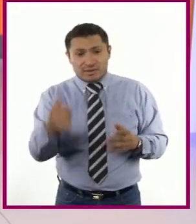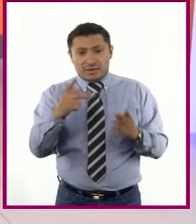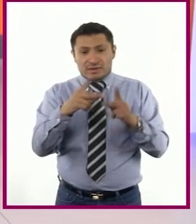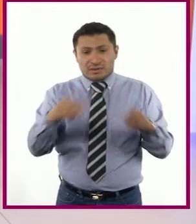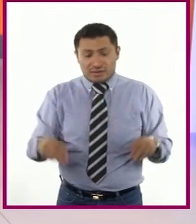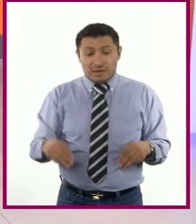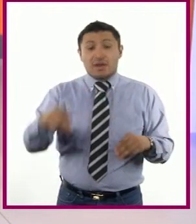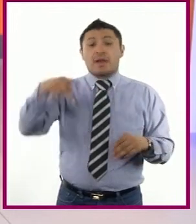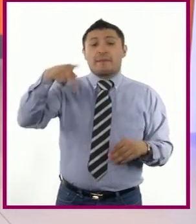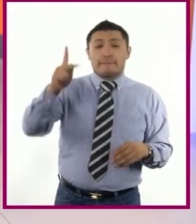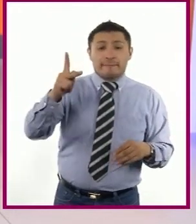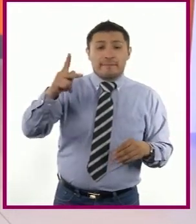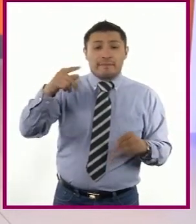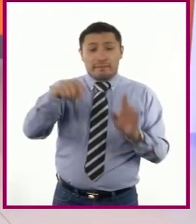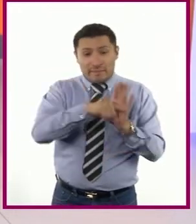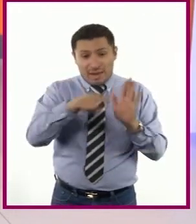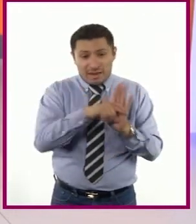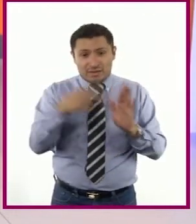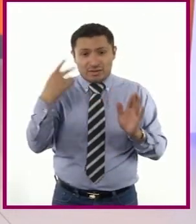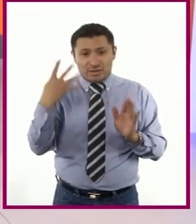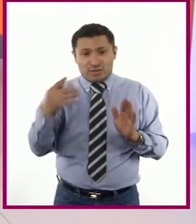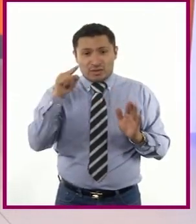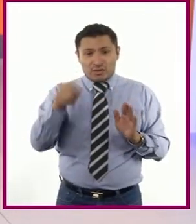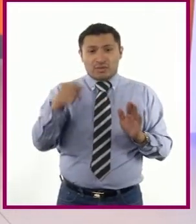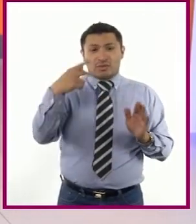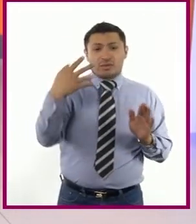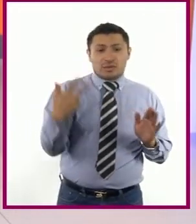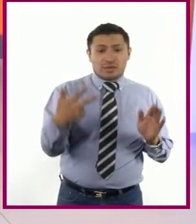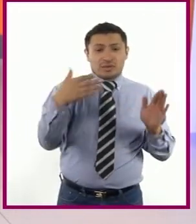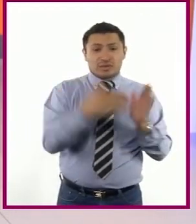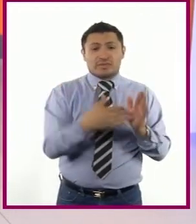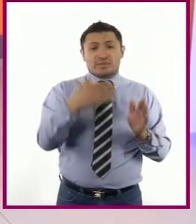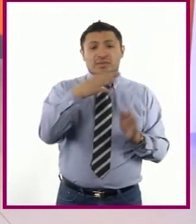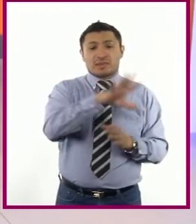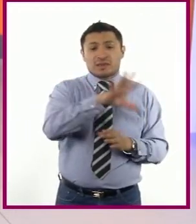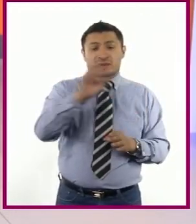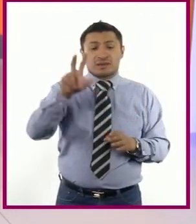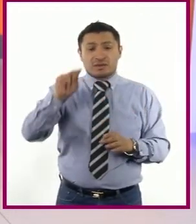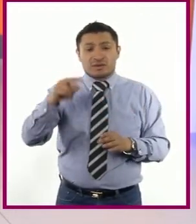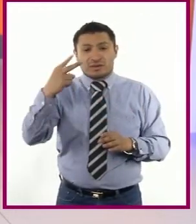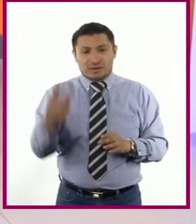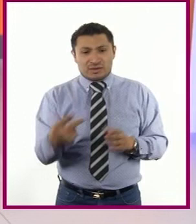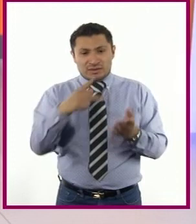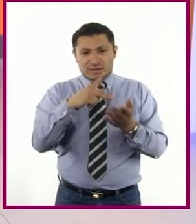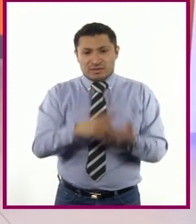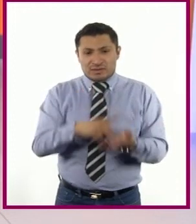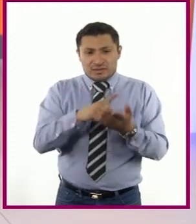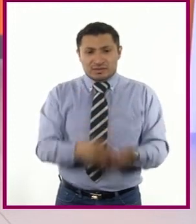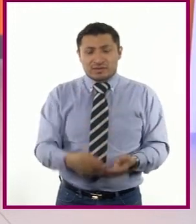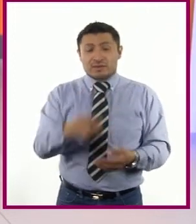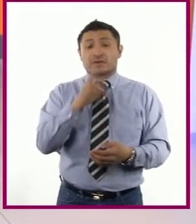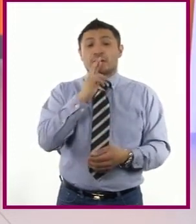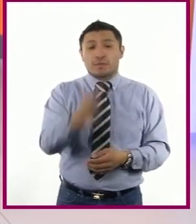4.8582 kilogramos. De esta manera, se concluye que la masa de la lámina decorada es de